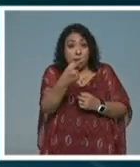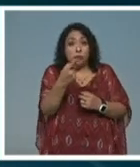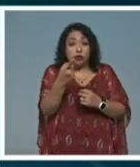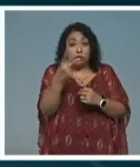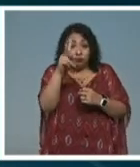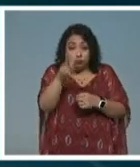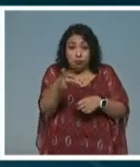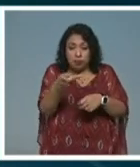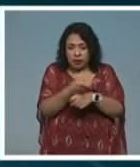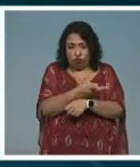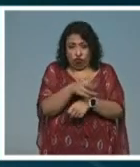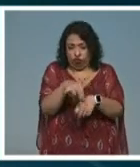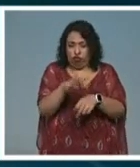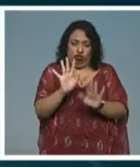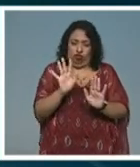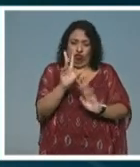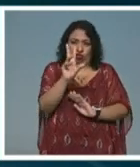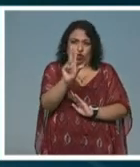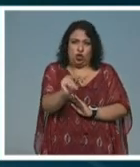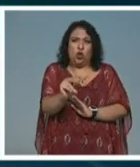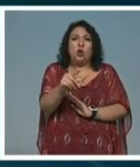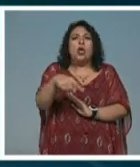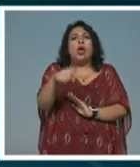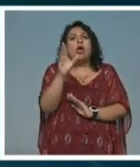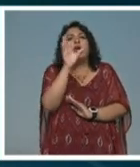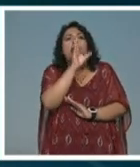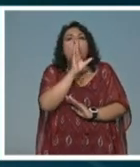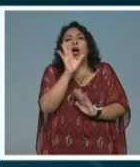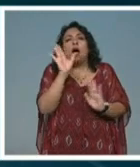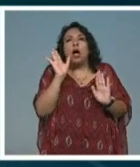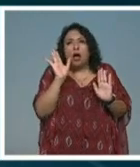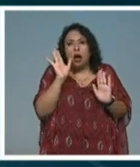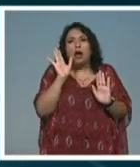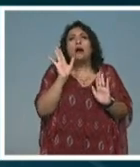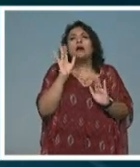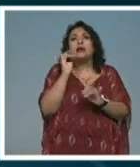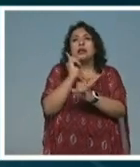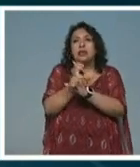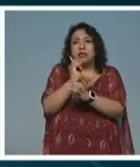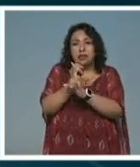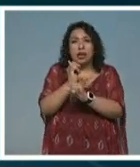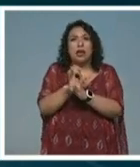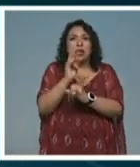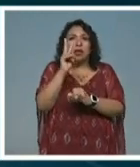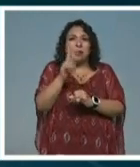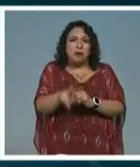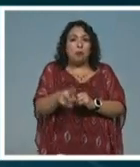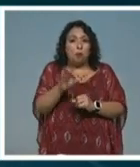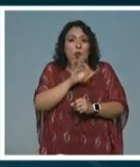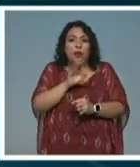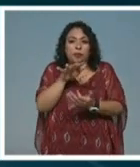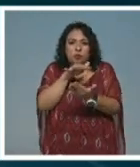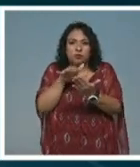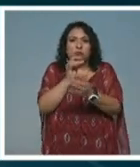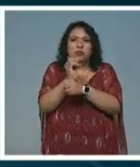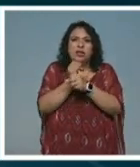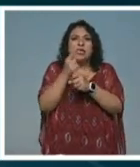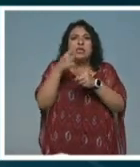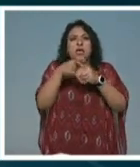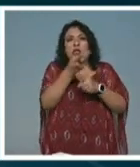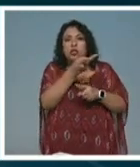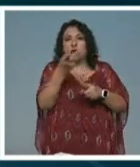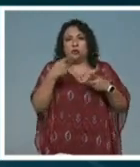sucedió, que eso también pues, los invito a que sacien su curiosidad y que en internet, que ahora todo está muy a la mano, vean quién eran